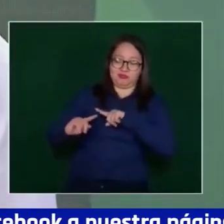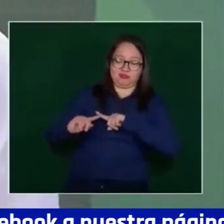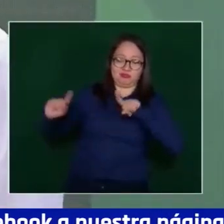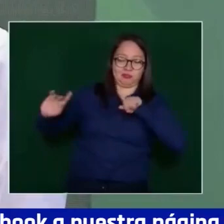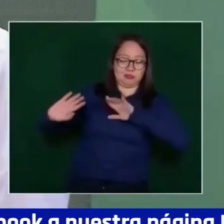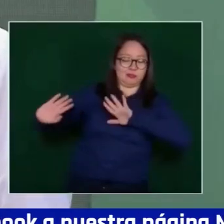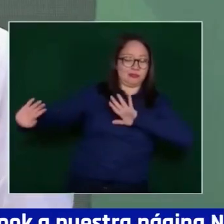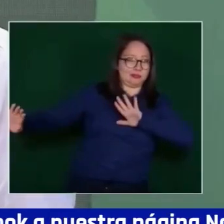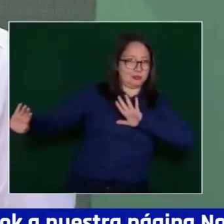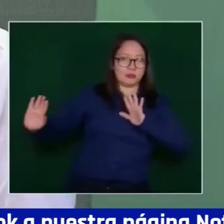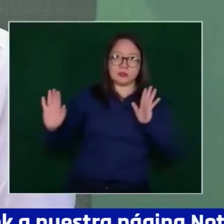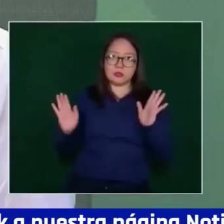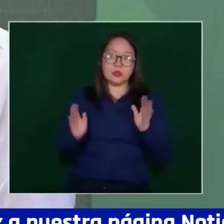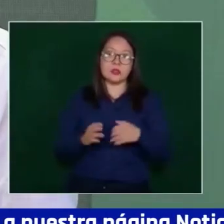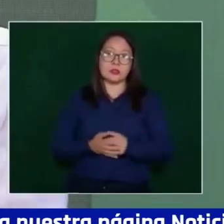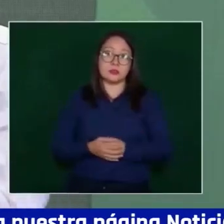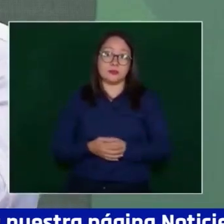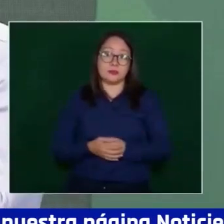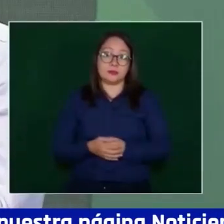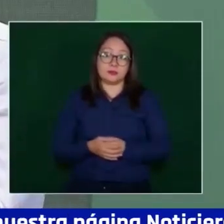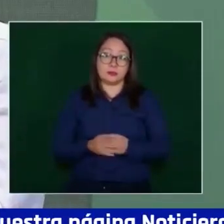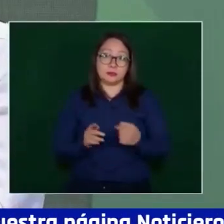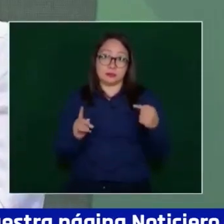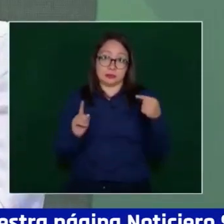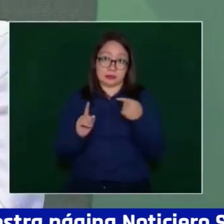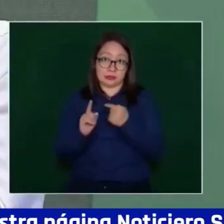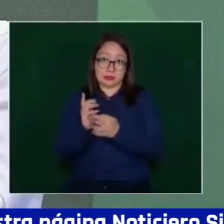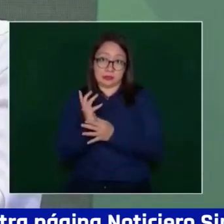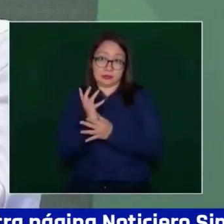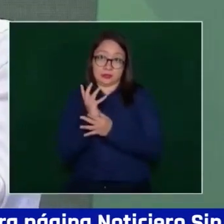Llegó a decir, entre otras cosas,